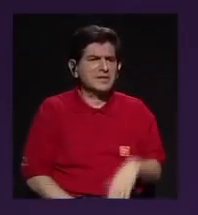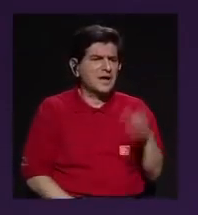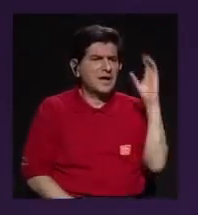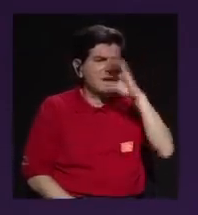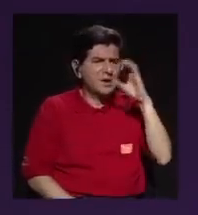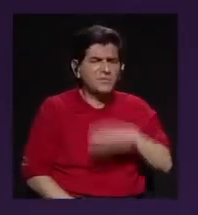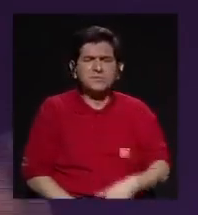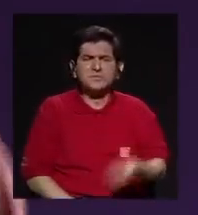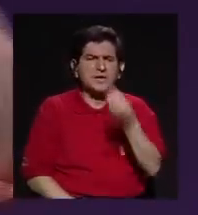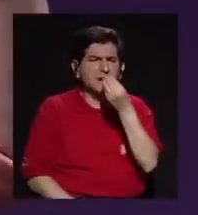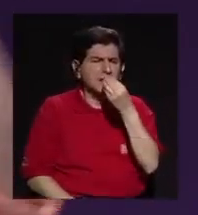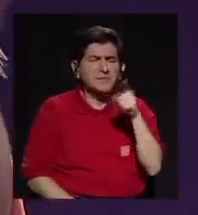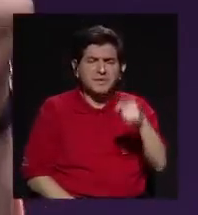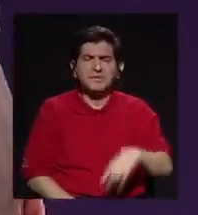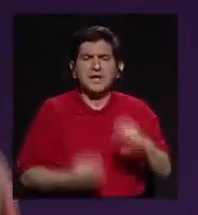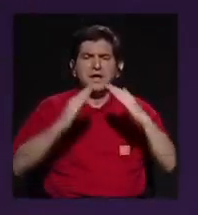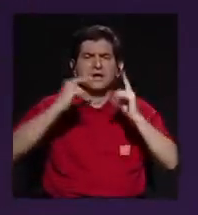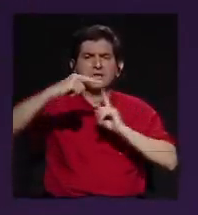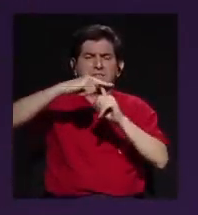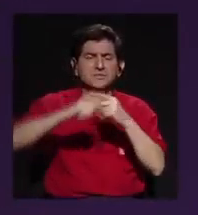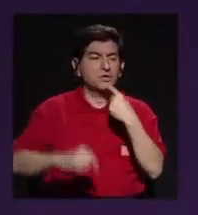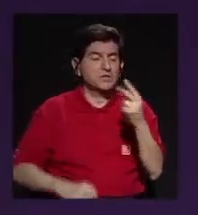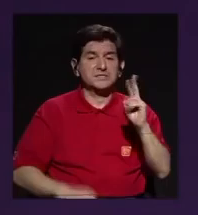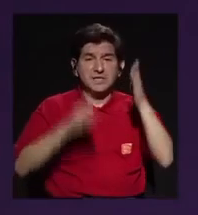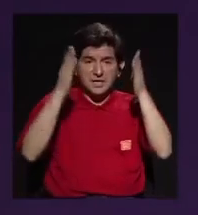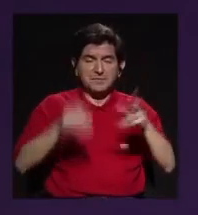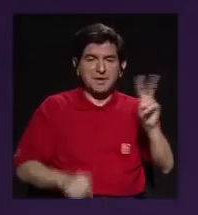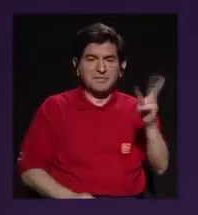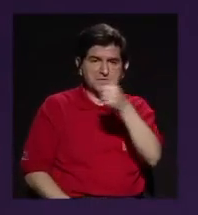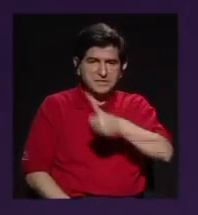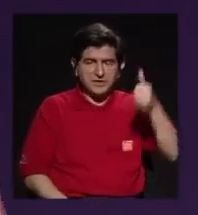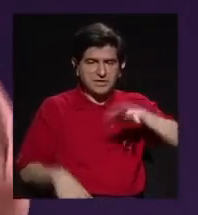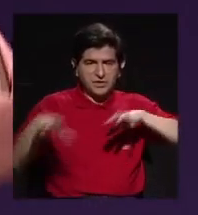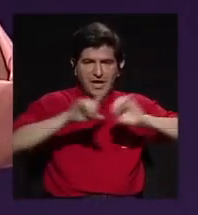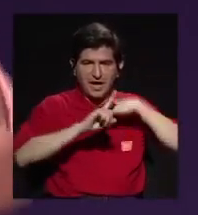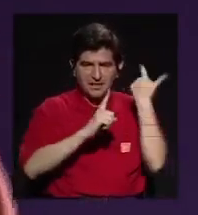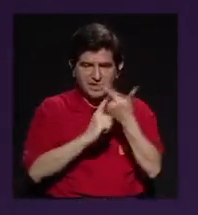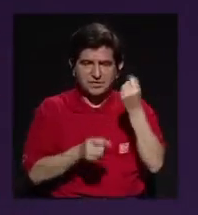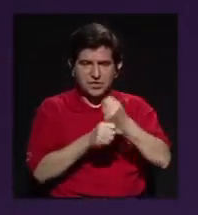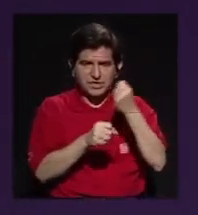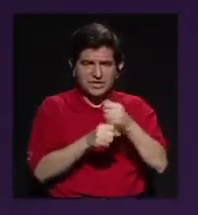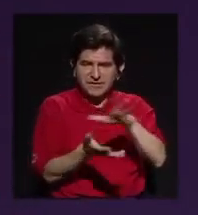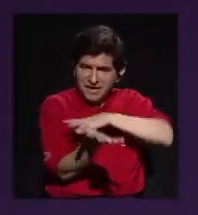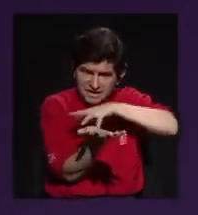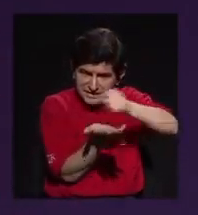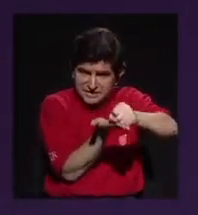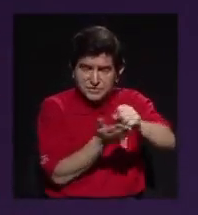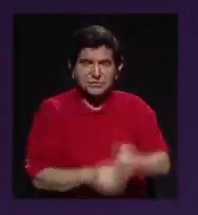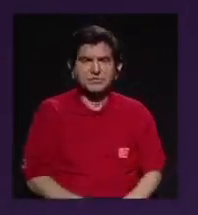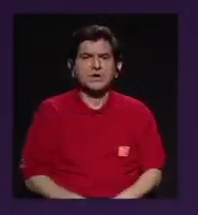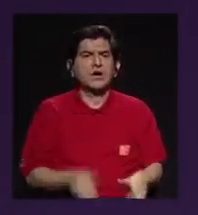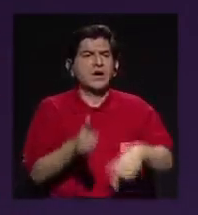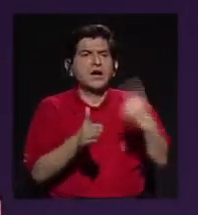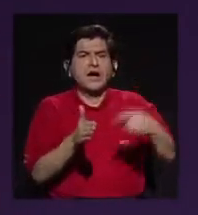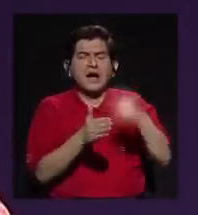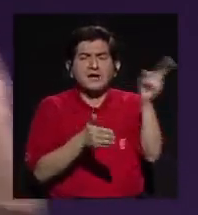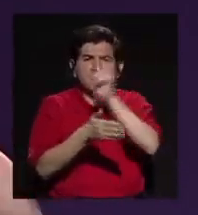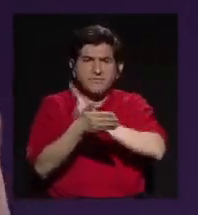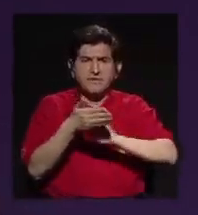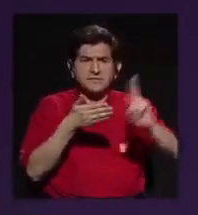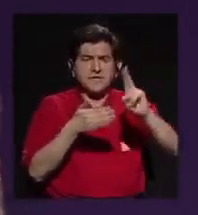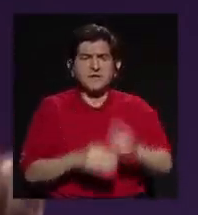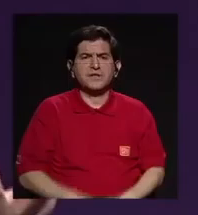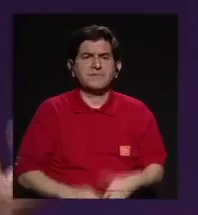diario con la iglesia. Ahora me estaban diciendo unas colegas de la Vicerrectoría de Acción Social que trabajan con desastres, que quienes muchas veces la universidad puede